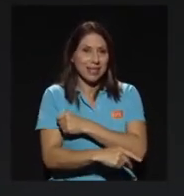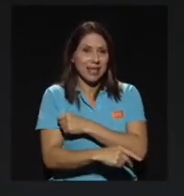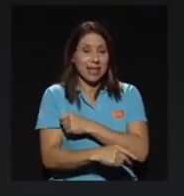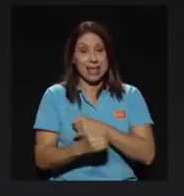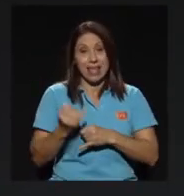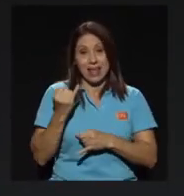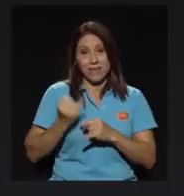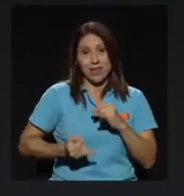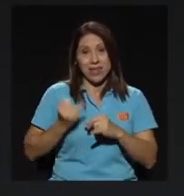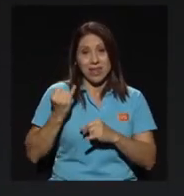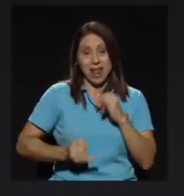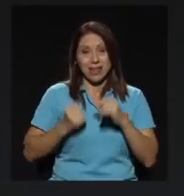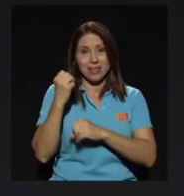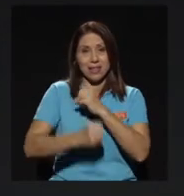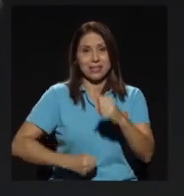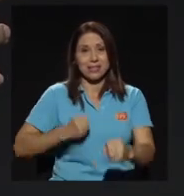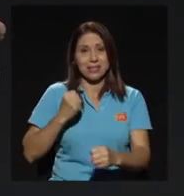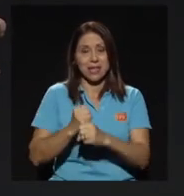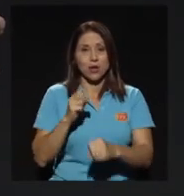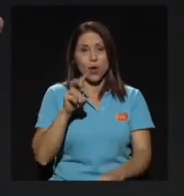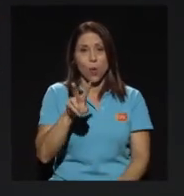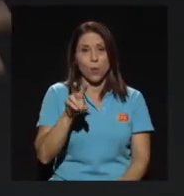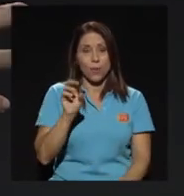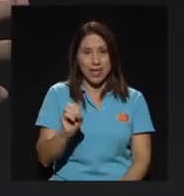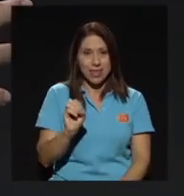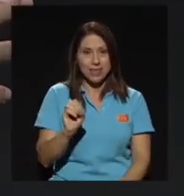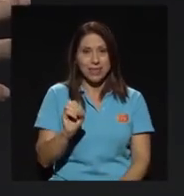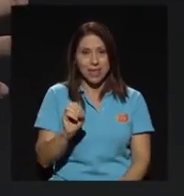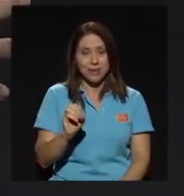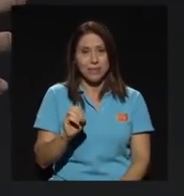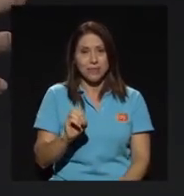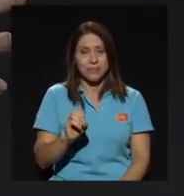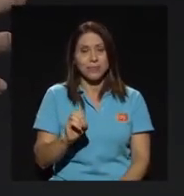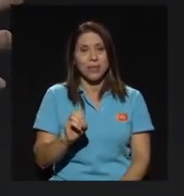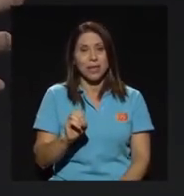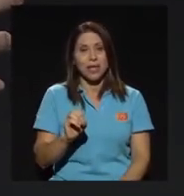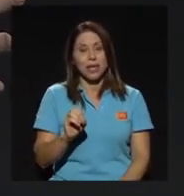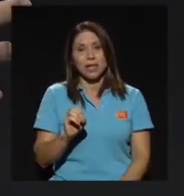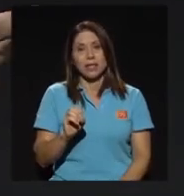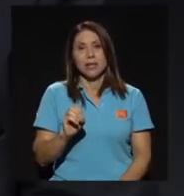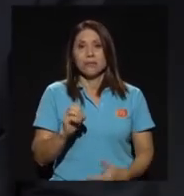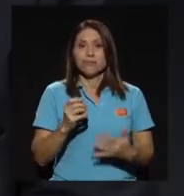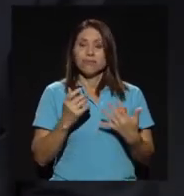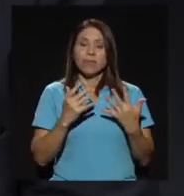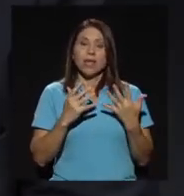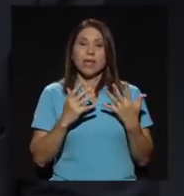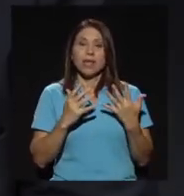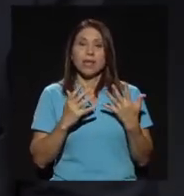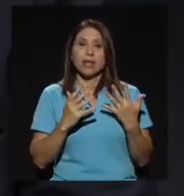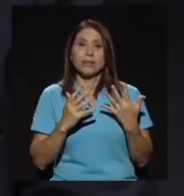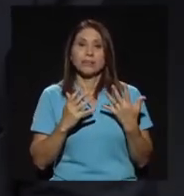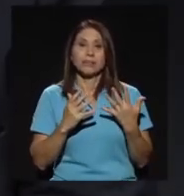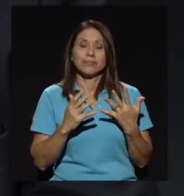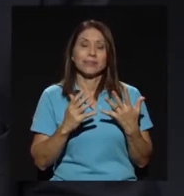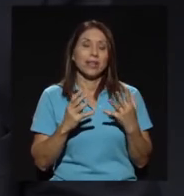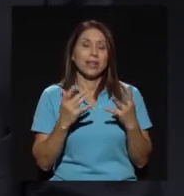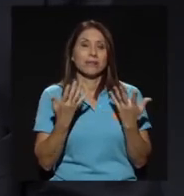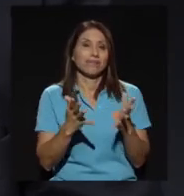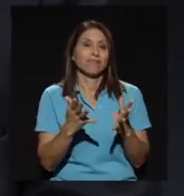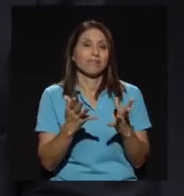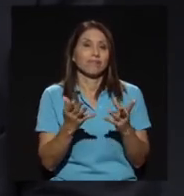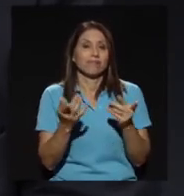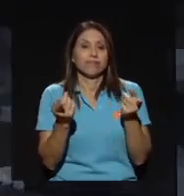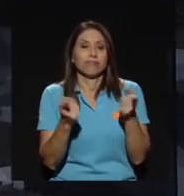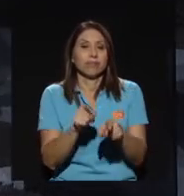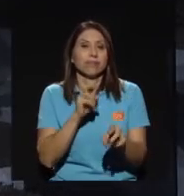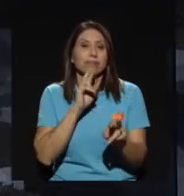siglo 20 acabó de manera más con su más numerosa con pobreza y no fue